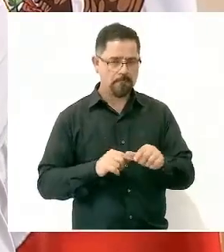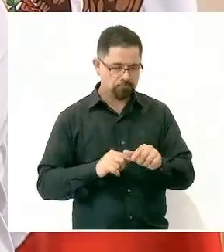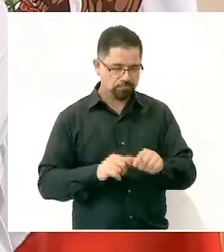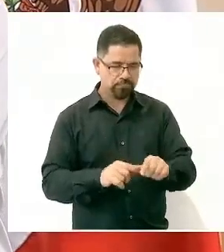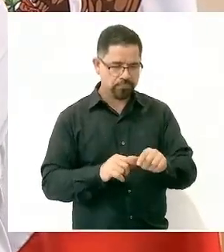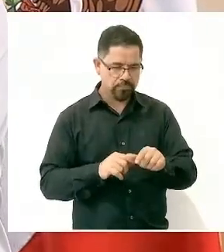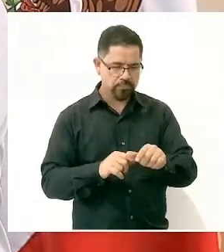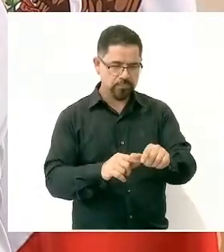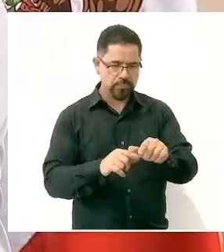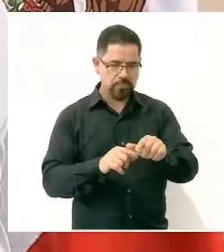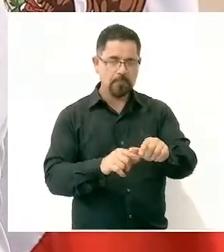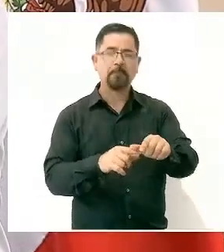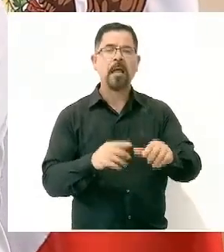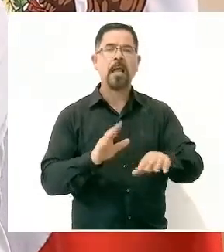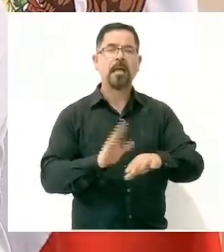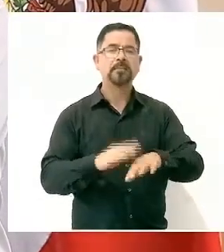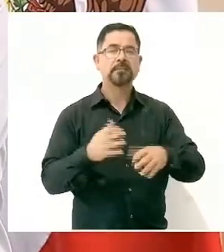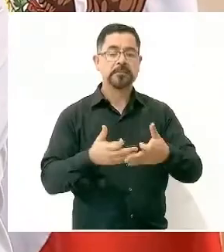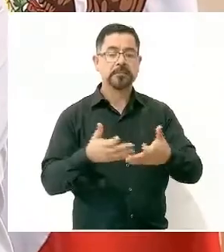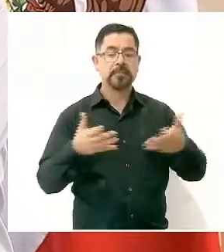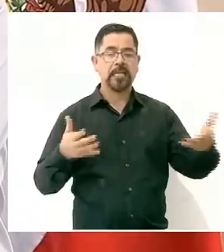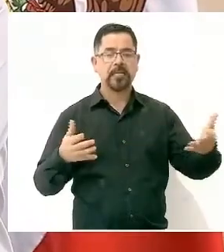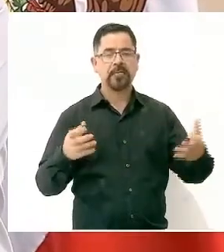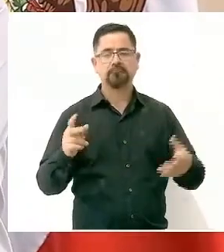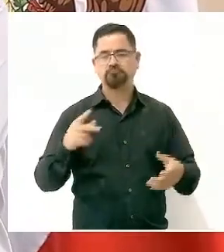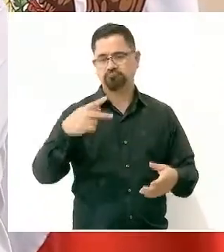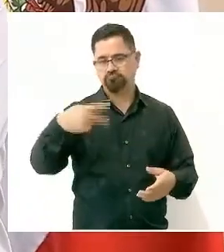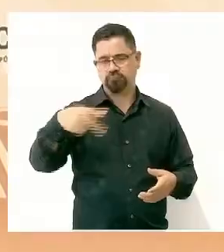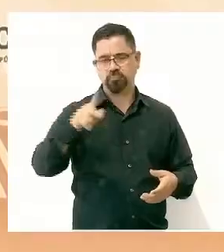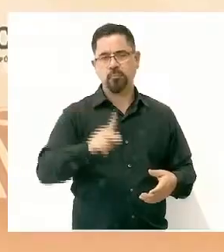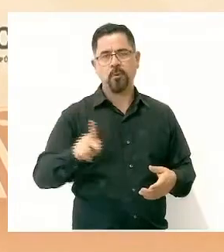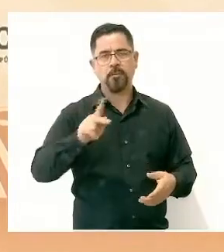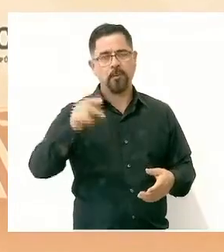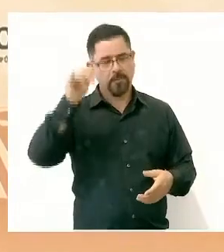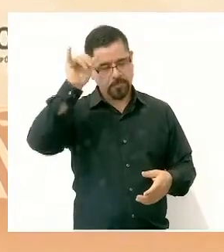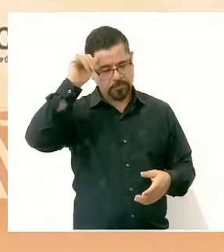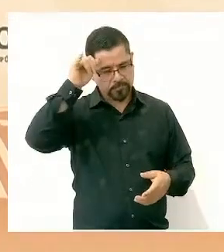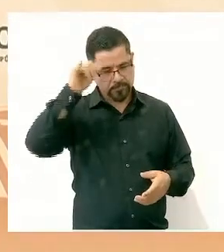entregando la tierra a los pueblos yaquis.